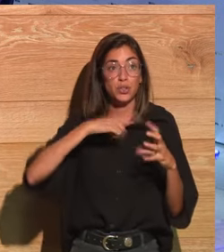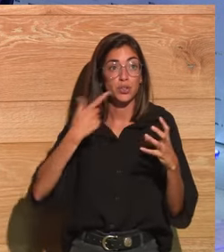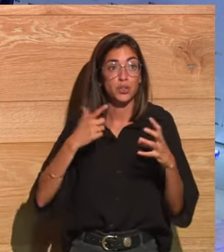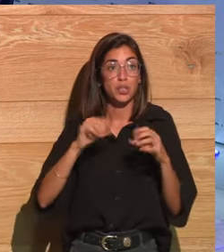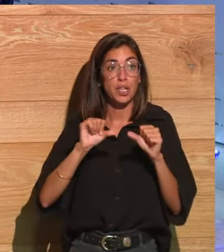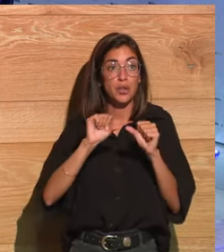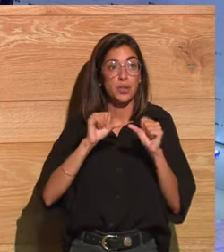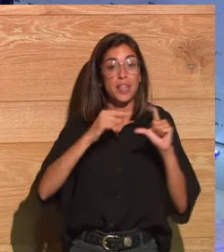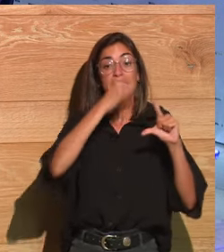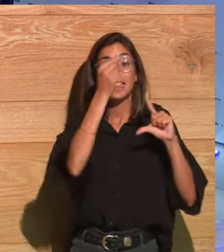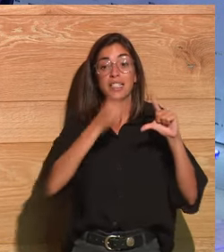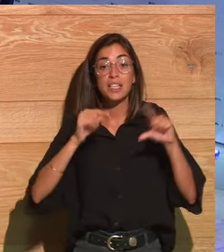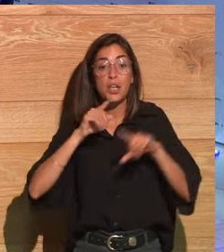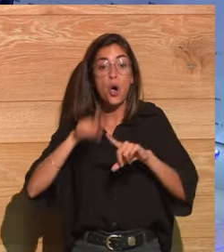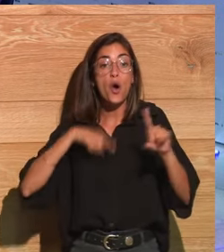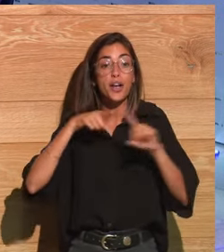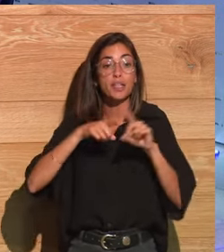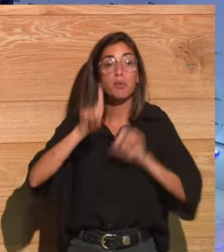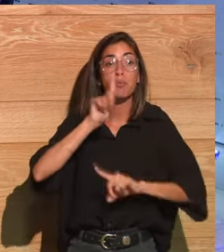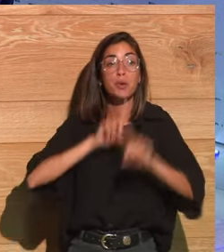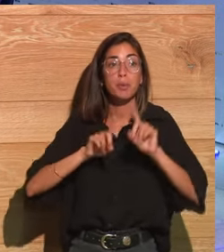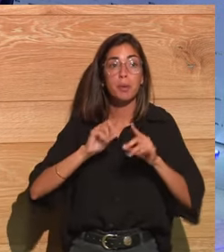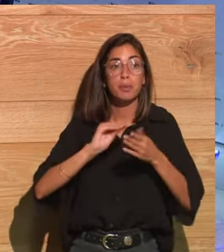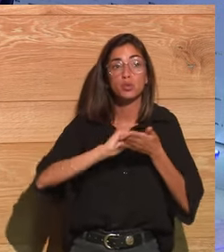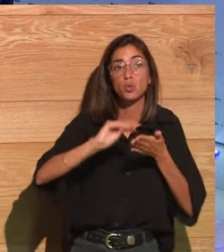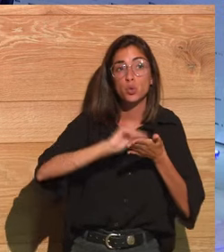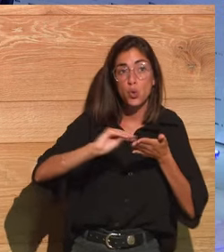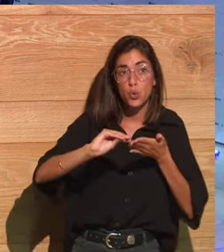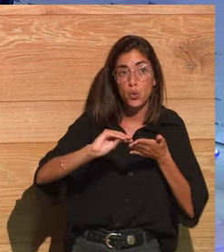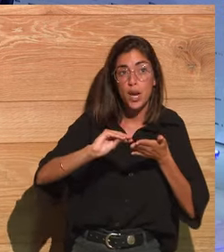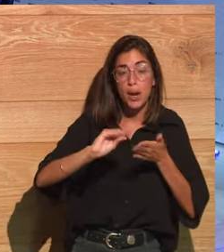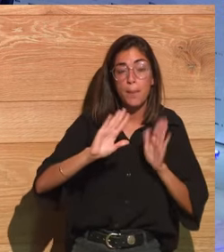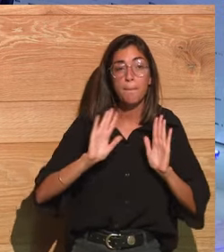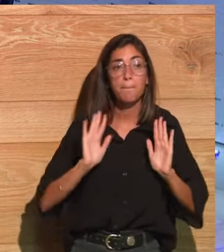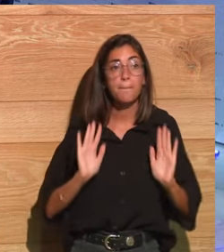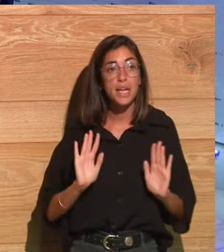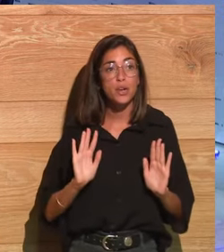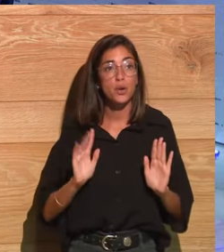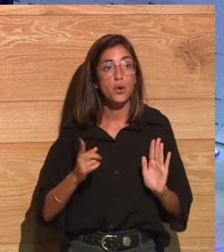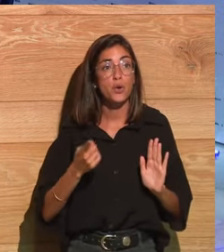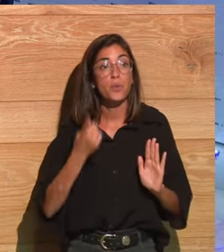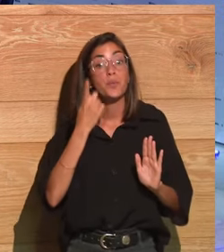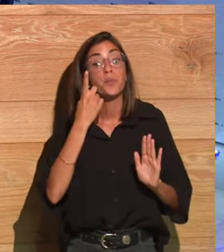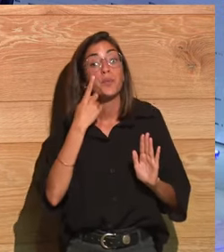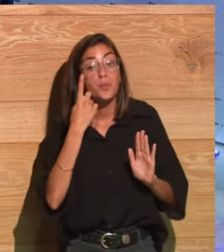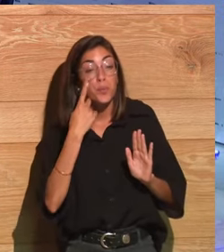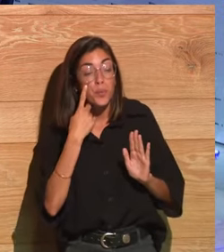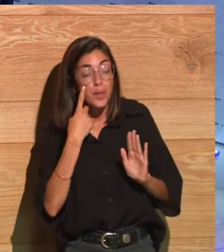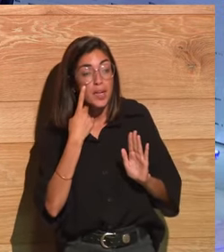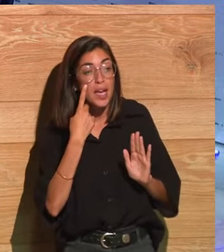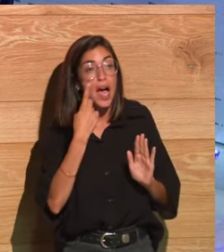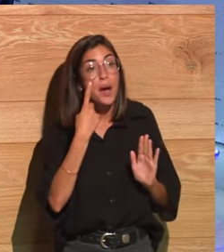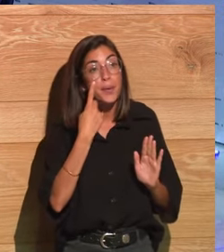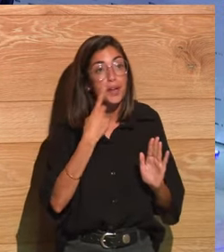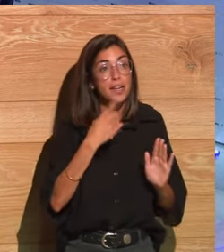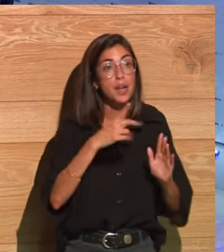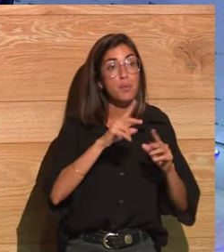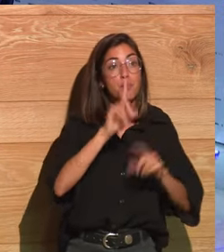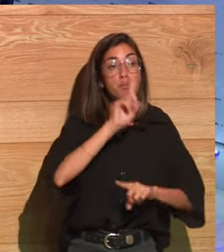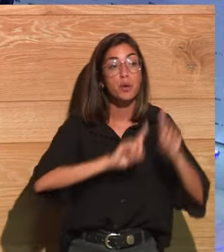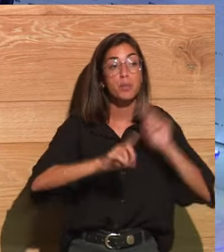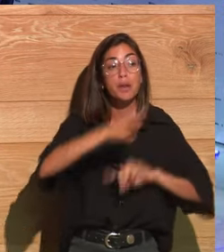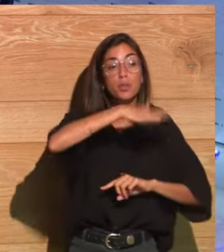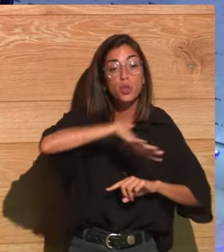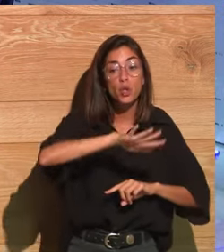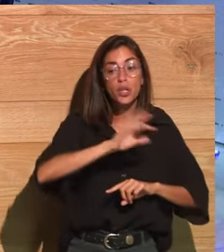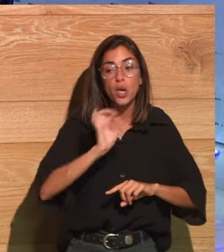para resolver problemas, ¿vale? Entonces, resolver problemas, ver dónde puede haber un problema, incluso verlo donde no lo hay, ¿no?